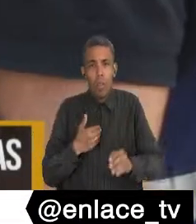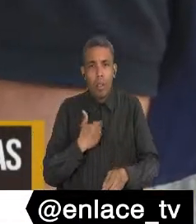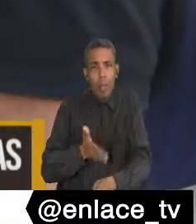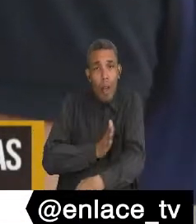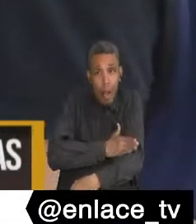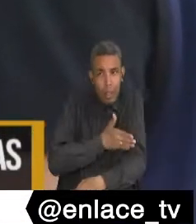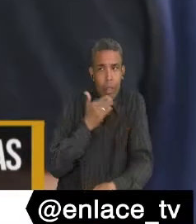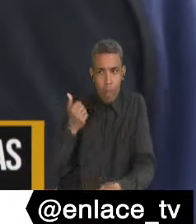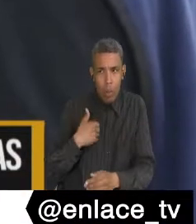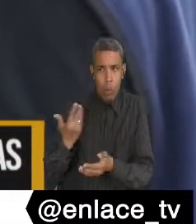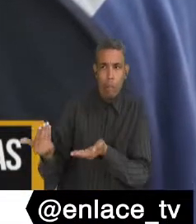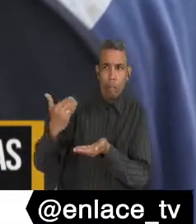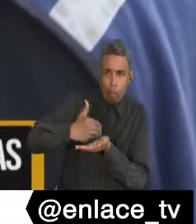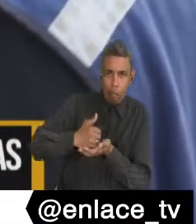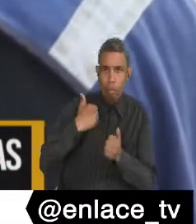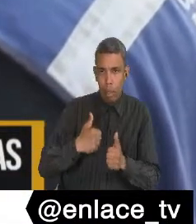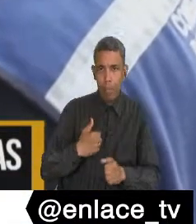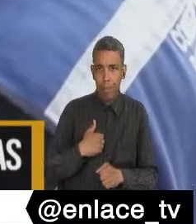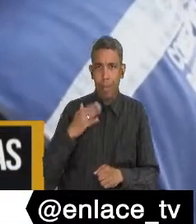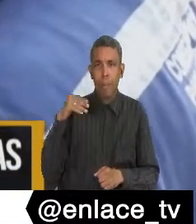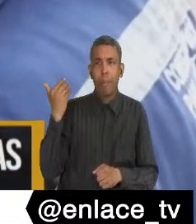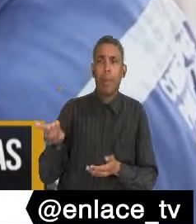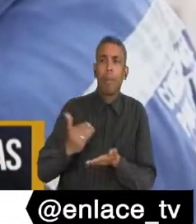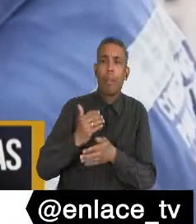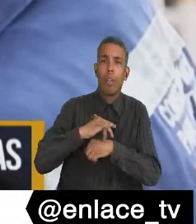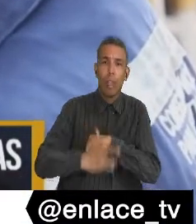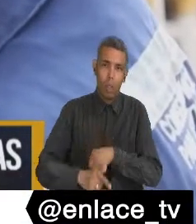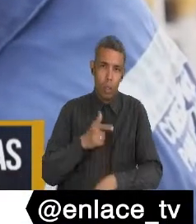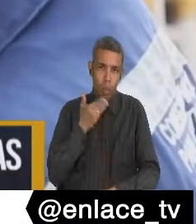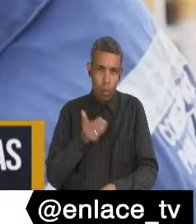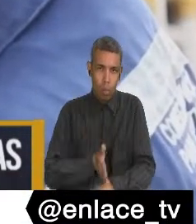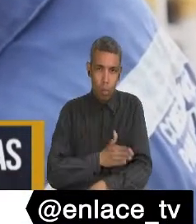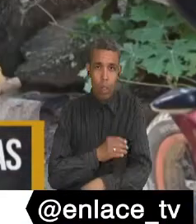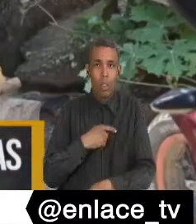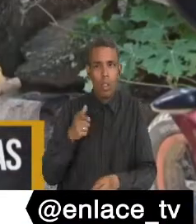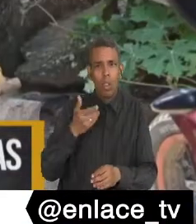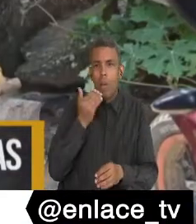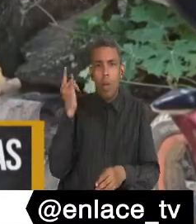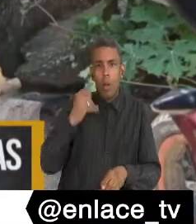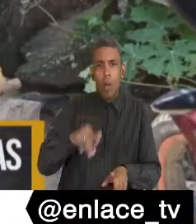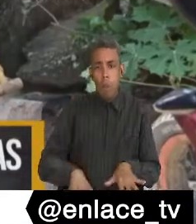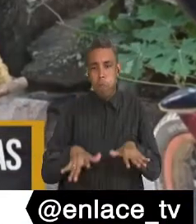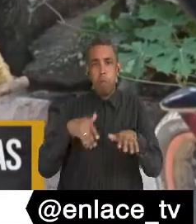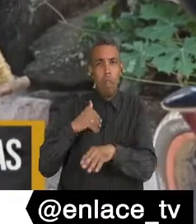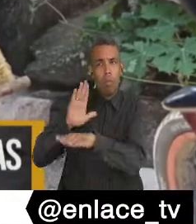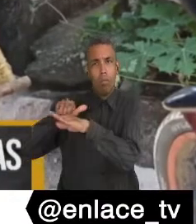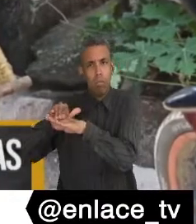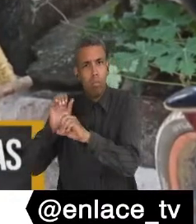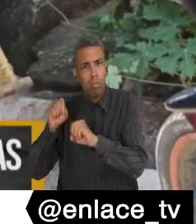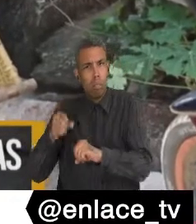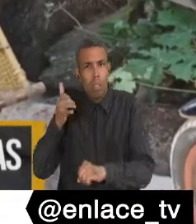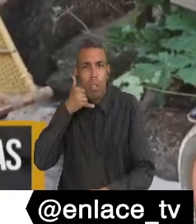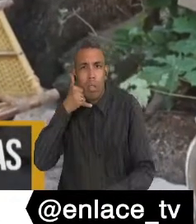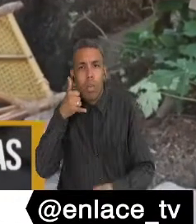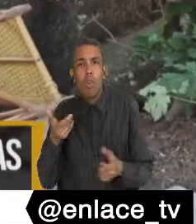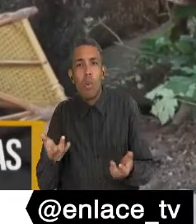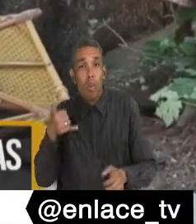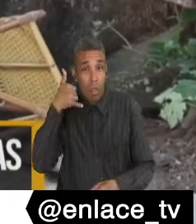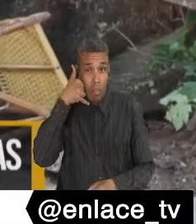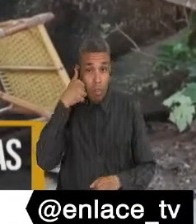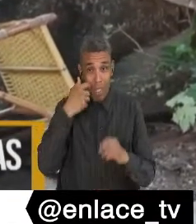En caso de presentarse una emergencia, los habitantes se pueden comunicar a la línea de atención que ha habilitado la Secretaría de Medio Ambiente en